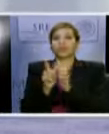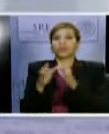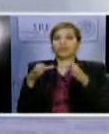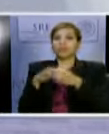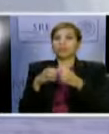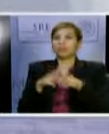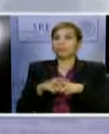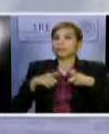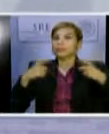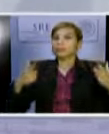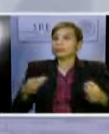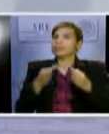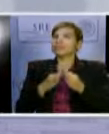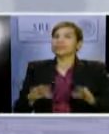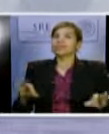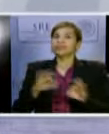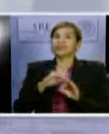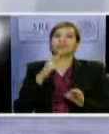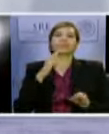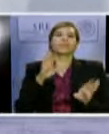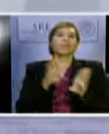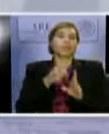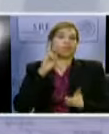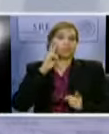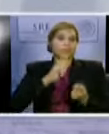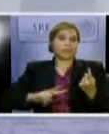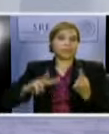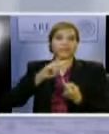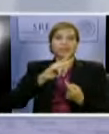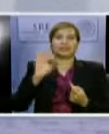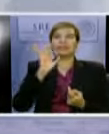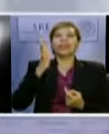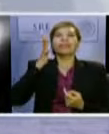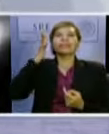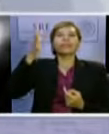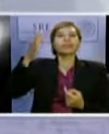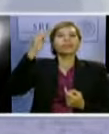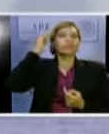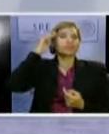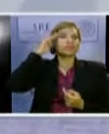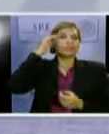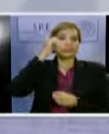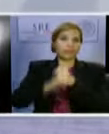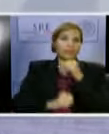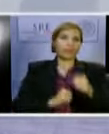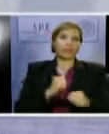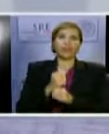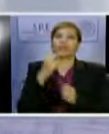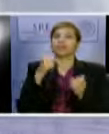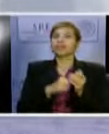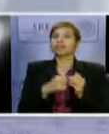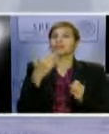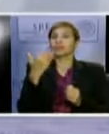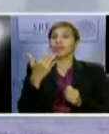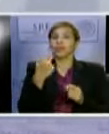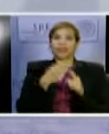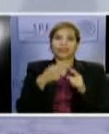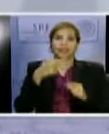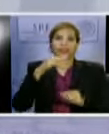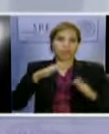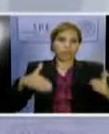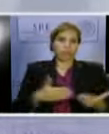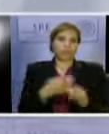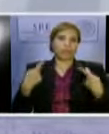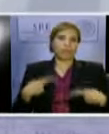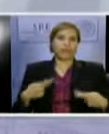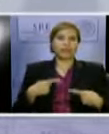va a crecer significativamente. Tanto es así que la expectativa que para el año 2050 los hispanos,